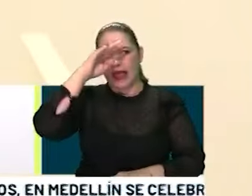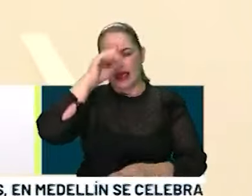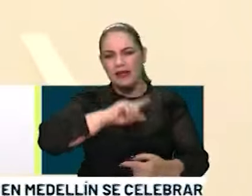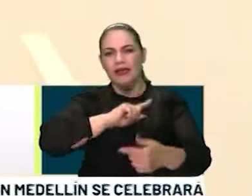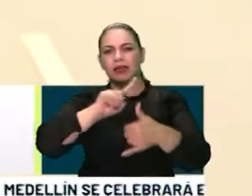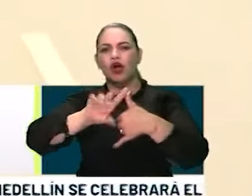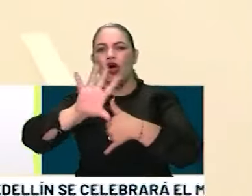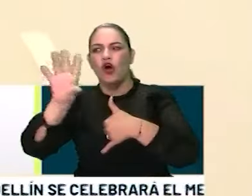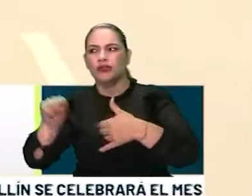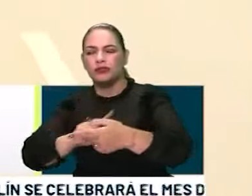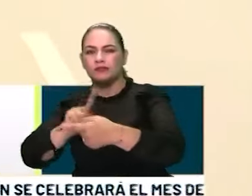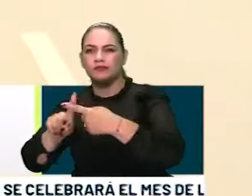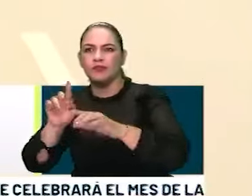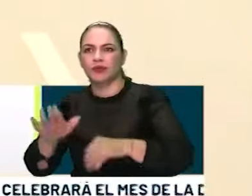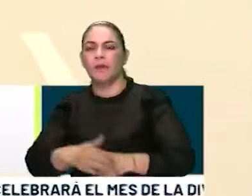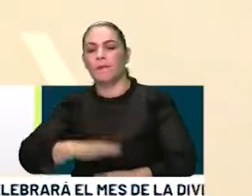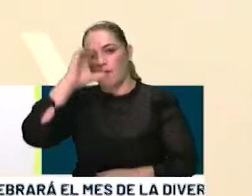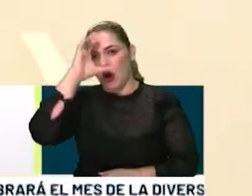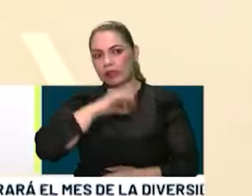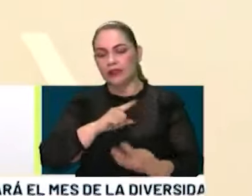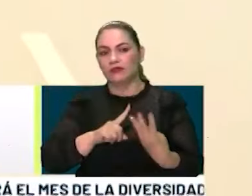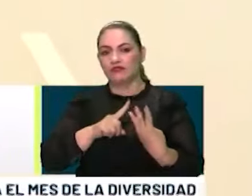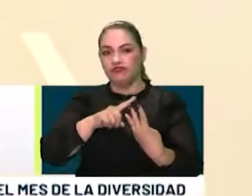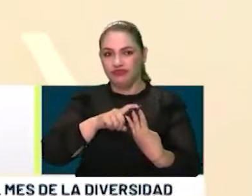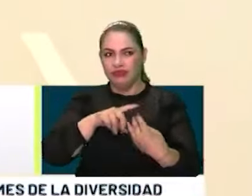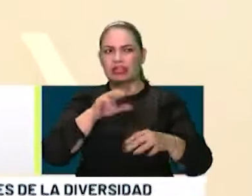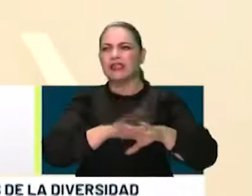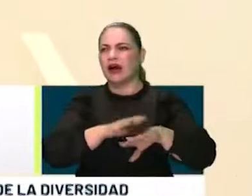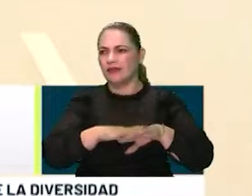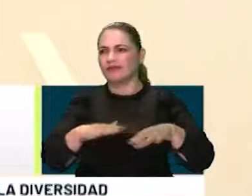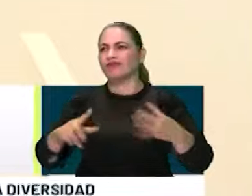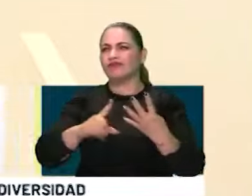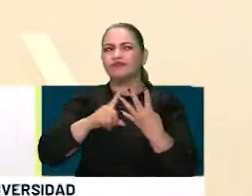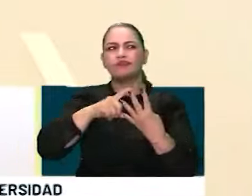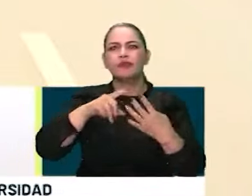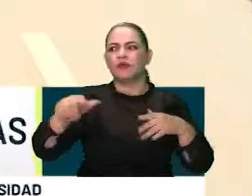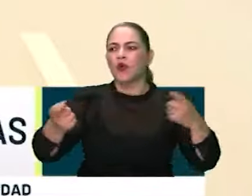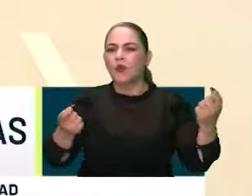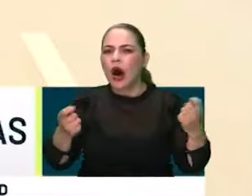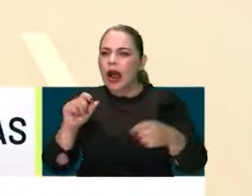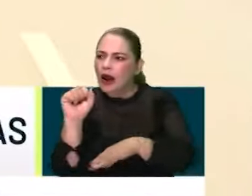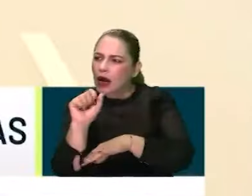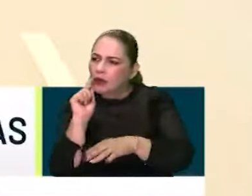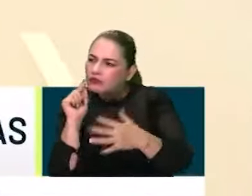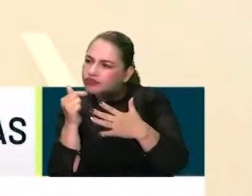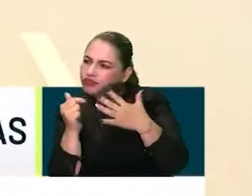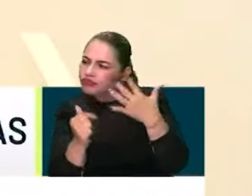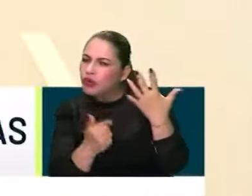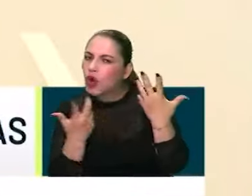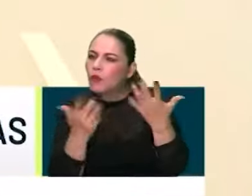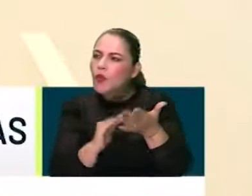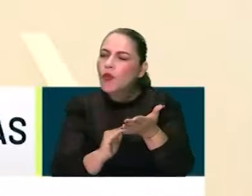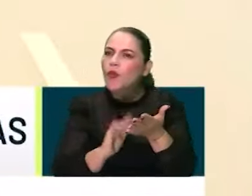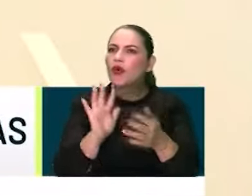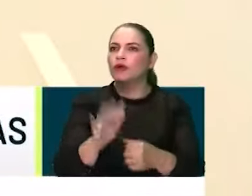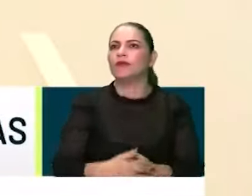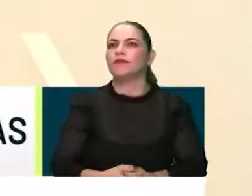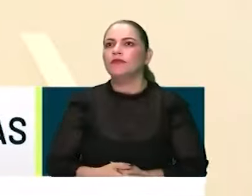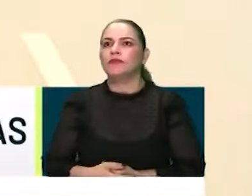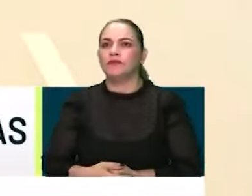la policía de tránsito se encuentra haciendo revisiones de los vehículos que van de viaje a otros lugares del departamento y de